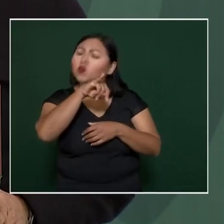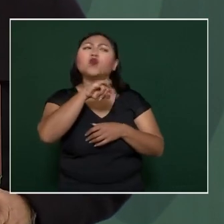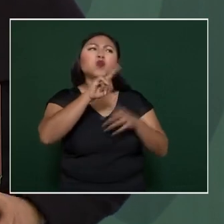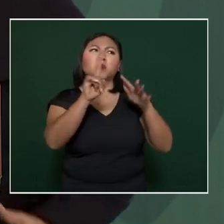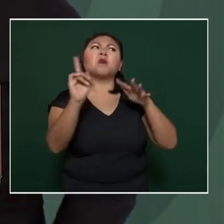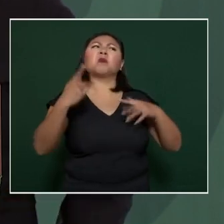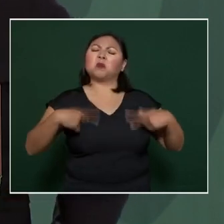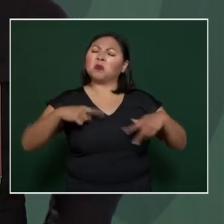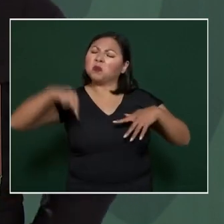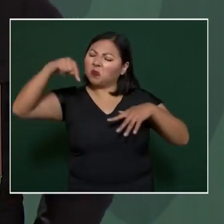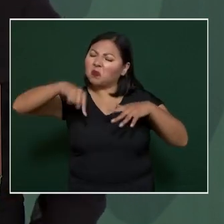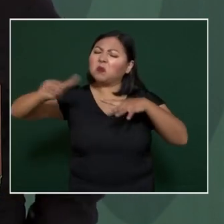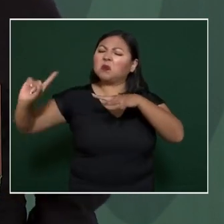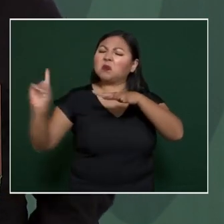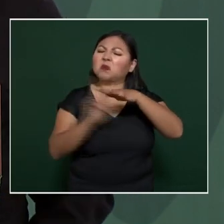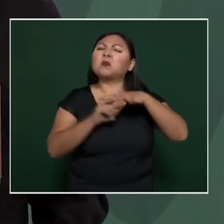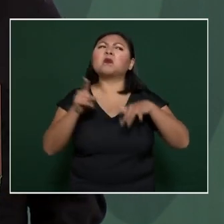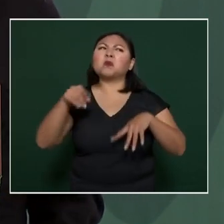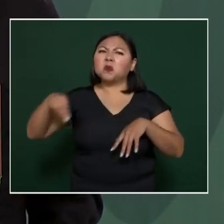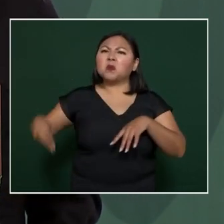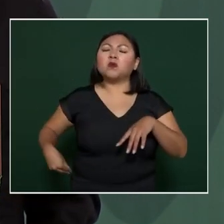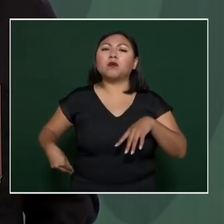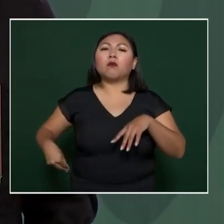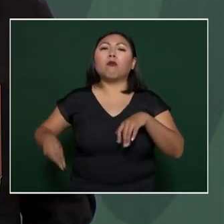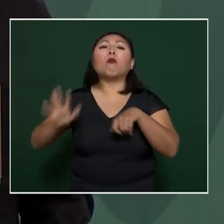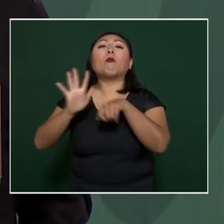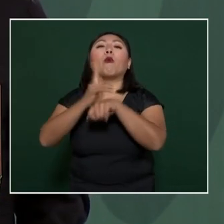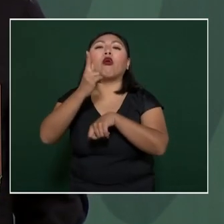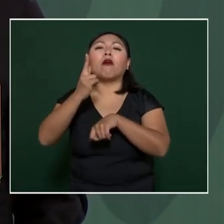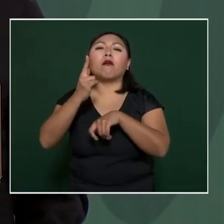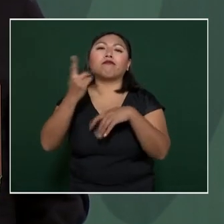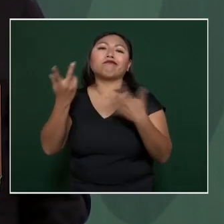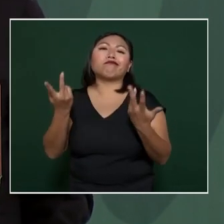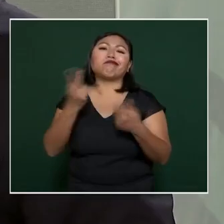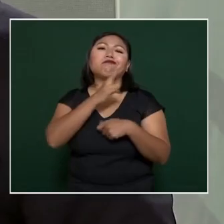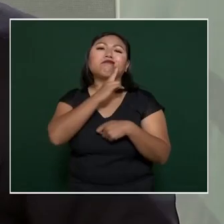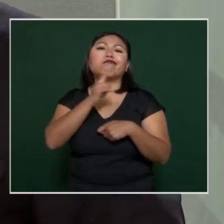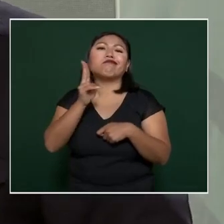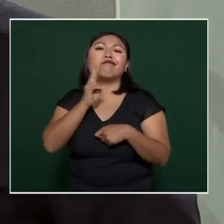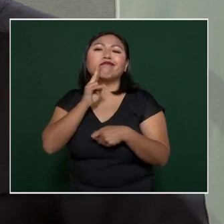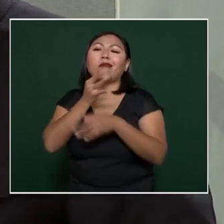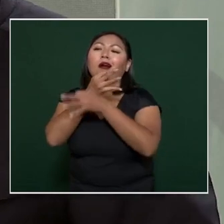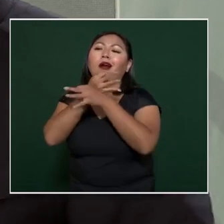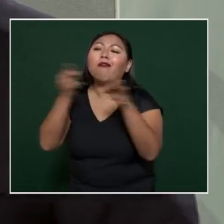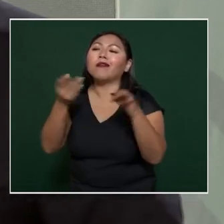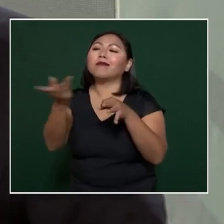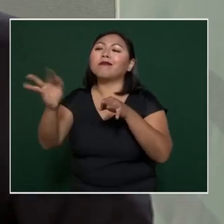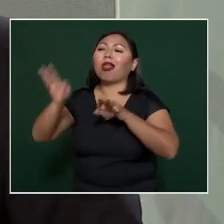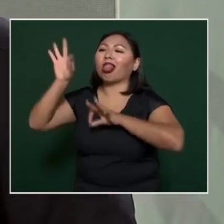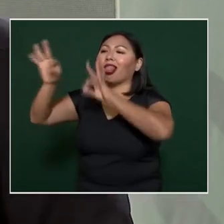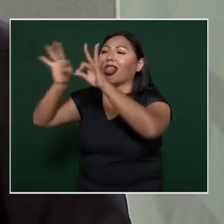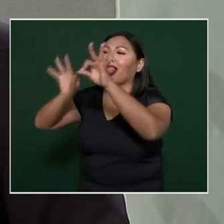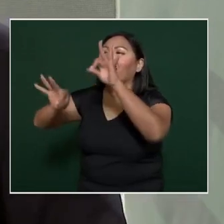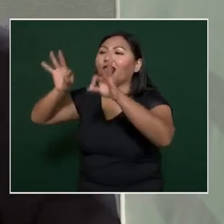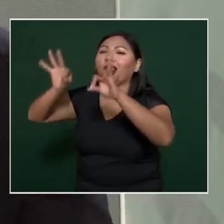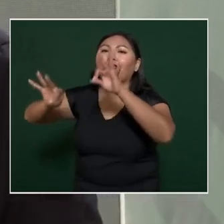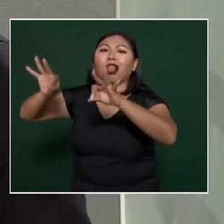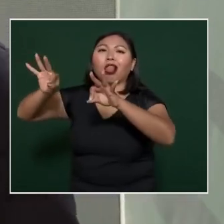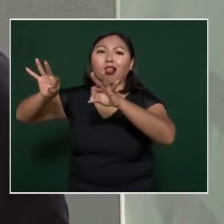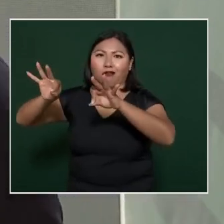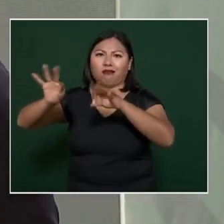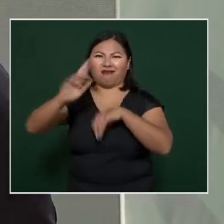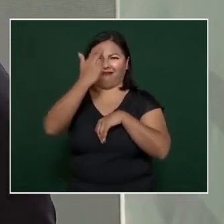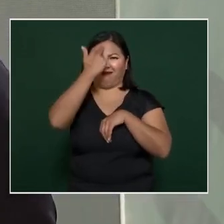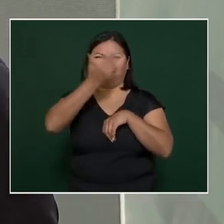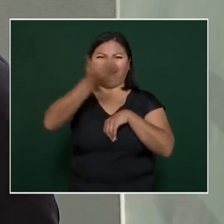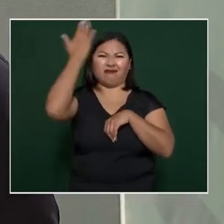ya conocemos la técnica hitleriana de gevels de que una